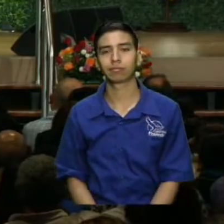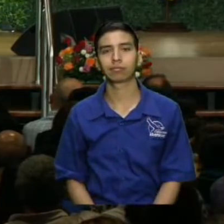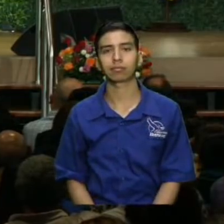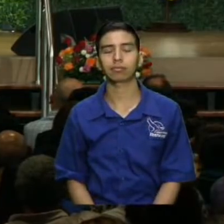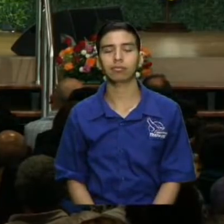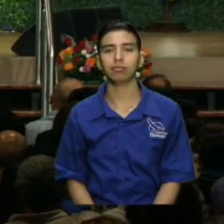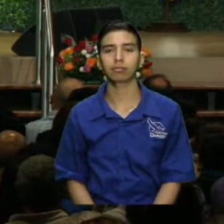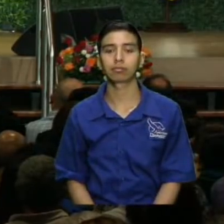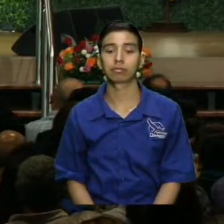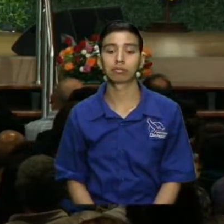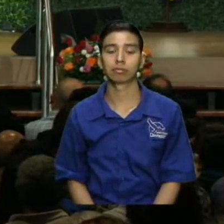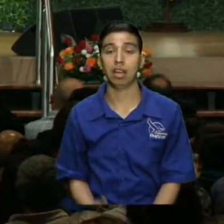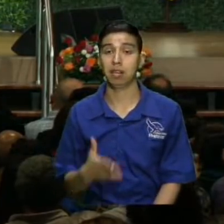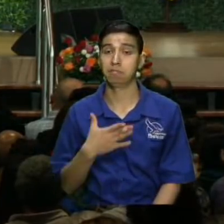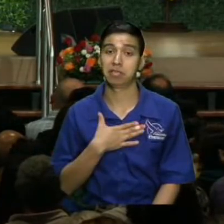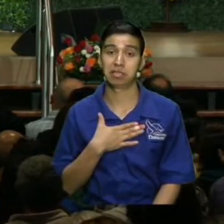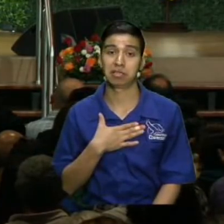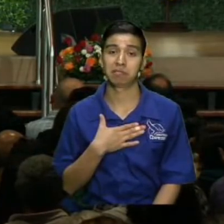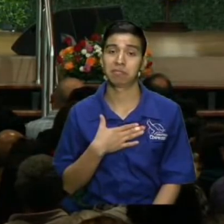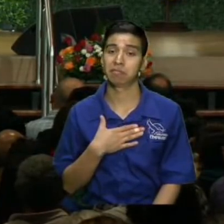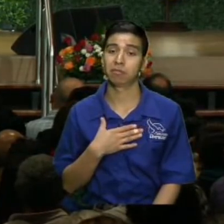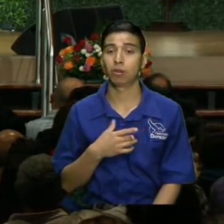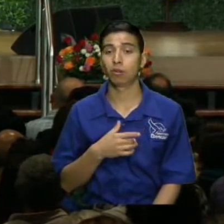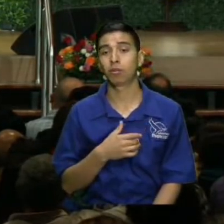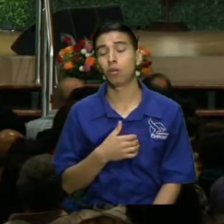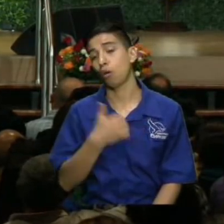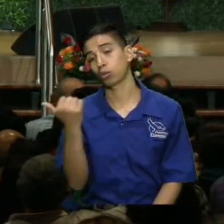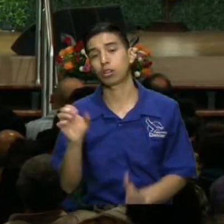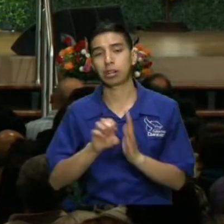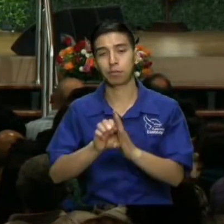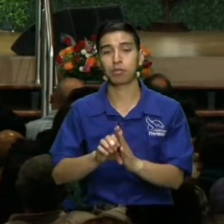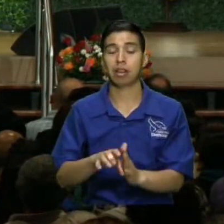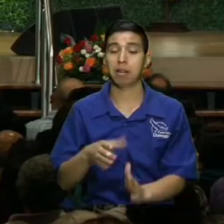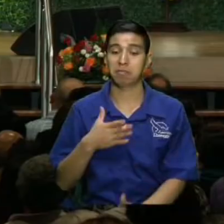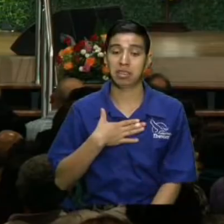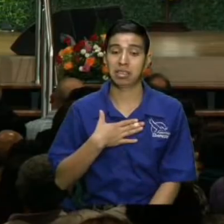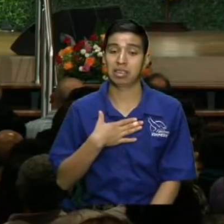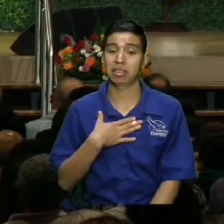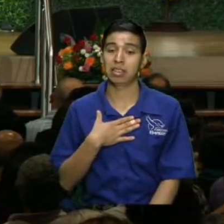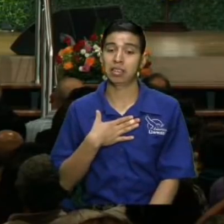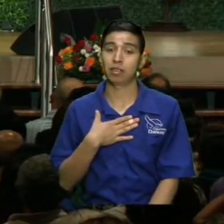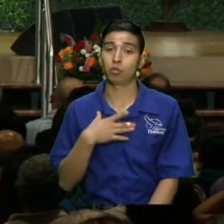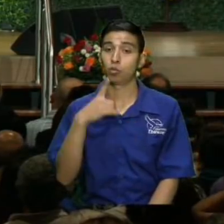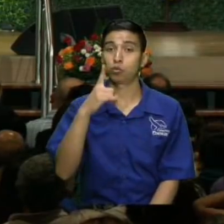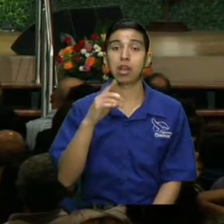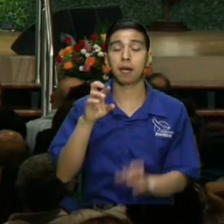Se me declaró y me gusta.